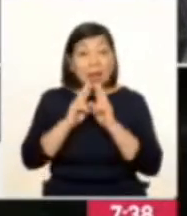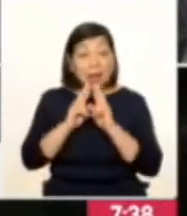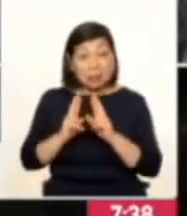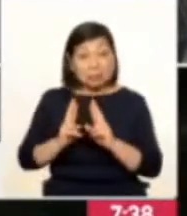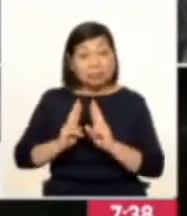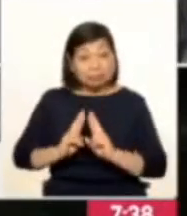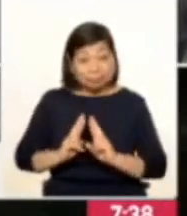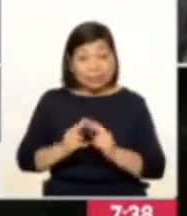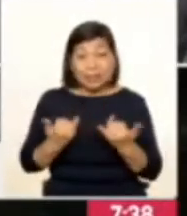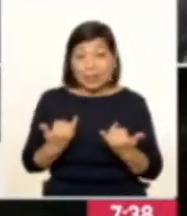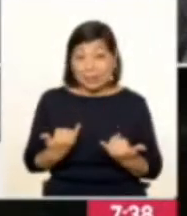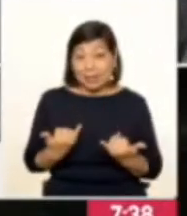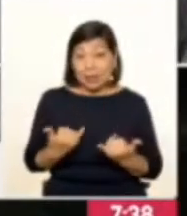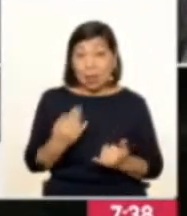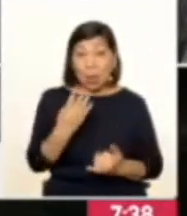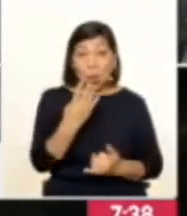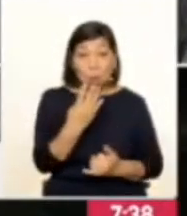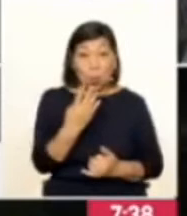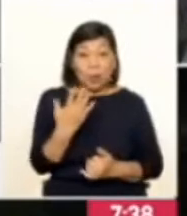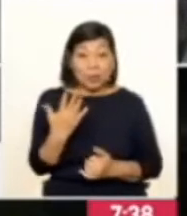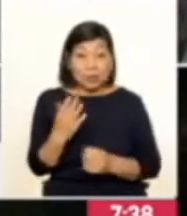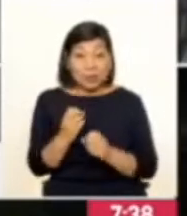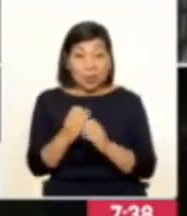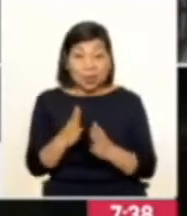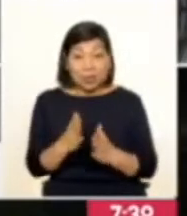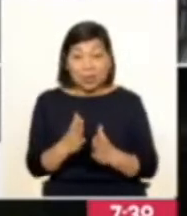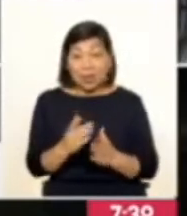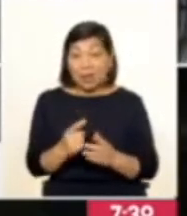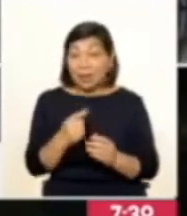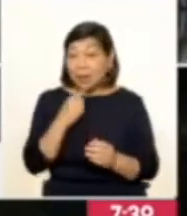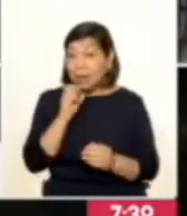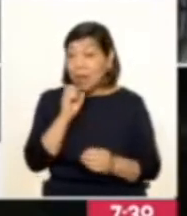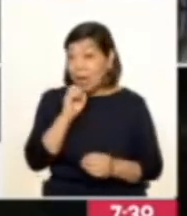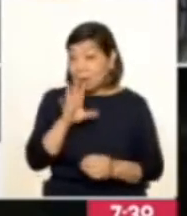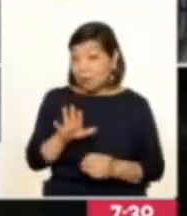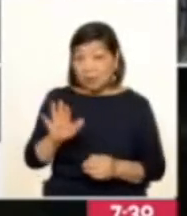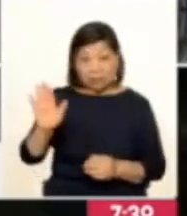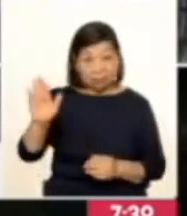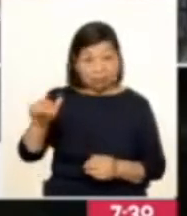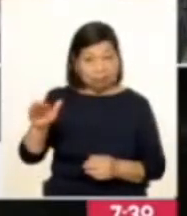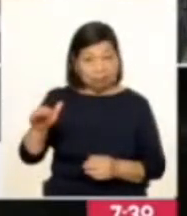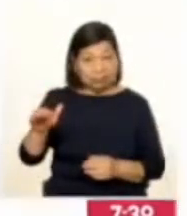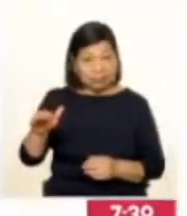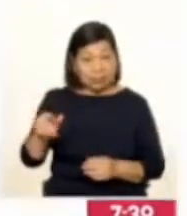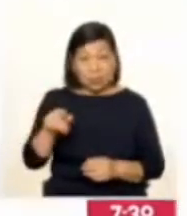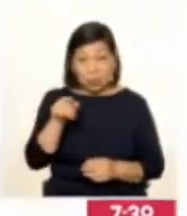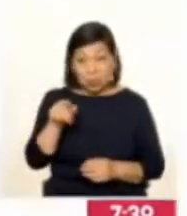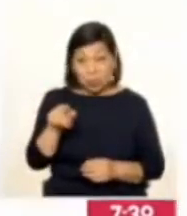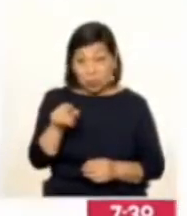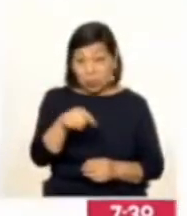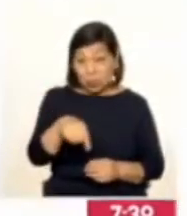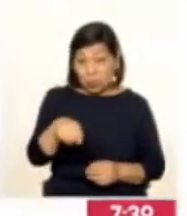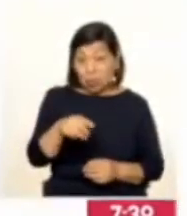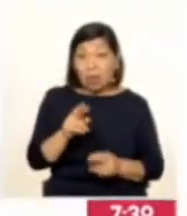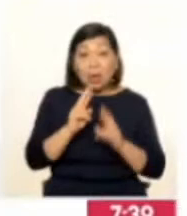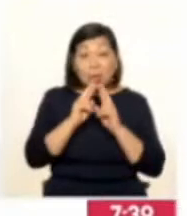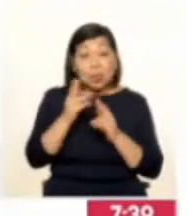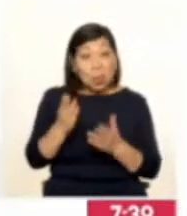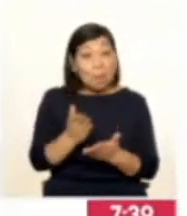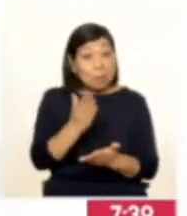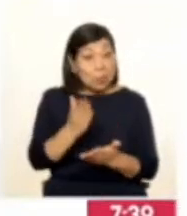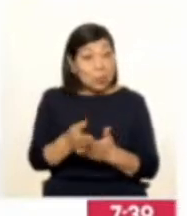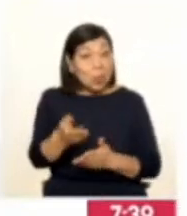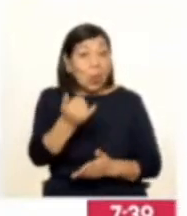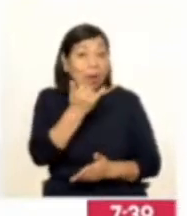efectiva dentro de los cuarenta y cinco días porque la idea de la alerta es Oiga señor gestor señora gestora resuelva Esto